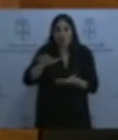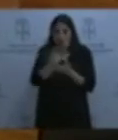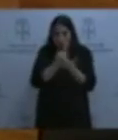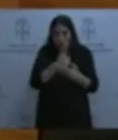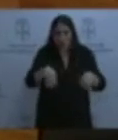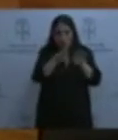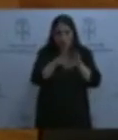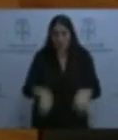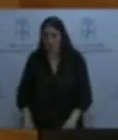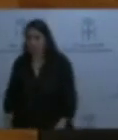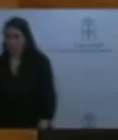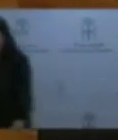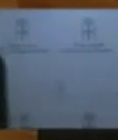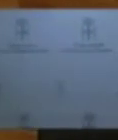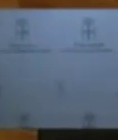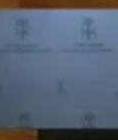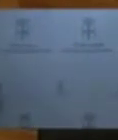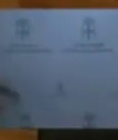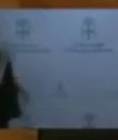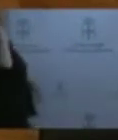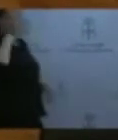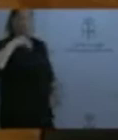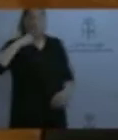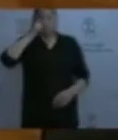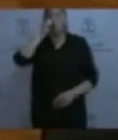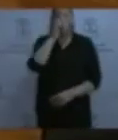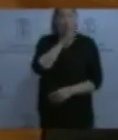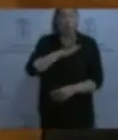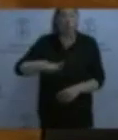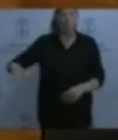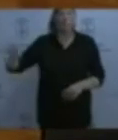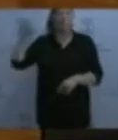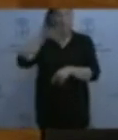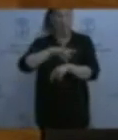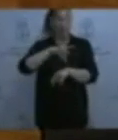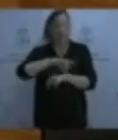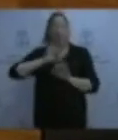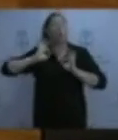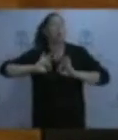esto, lo mismo para la pediatría que para cualquier otra especialidad.